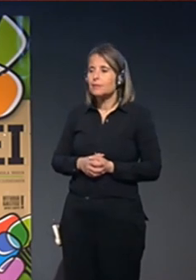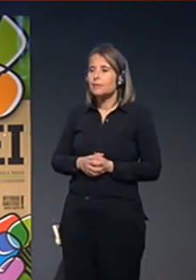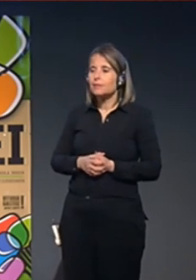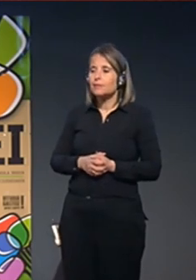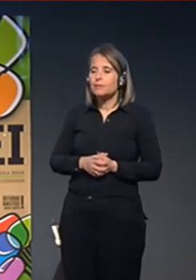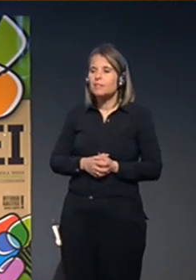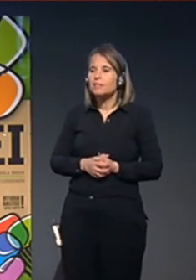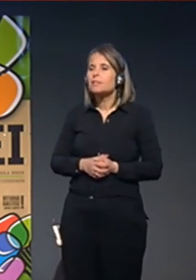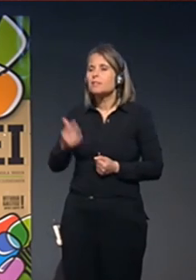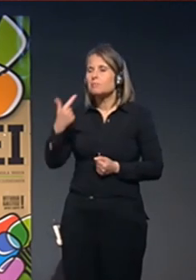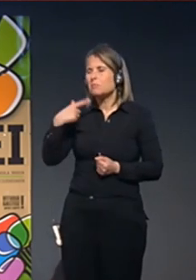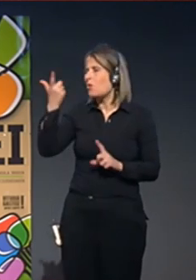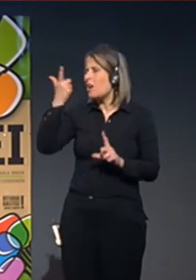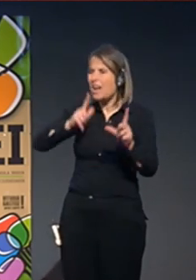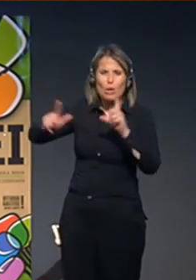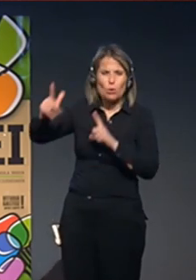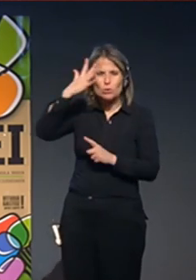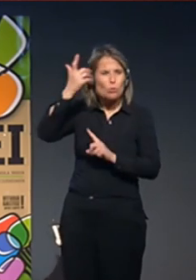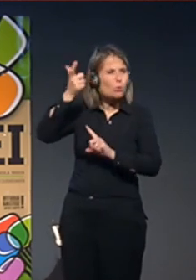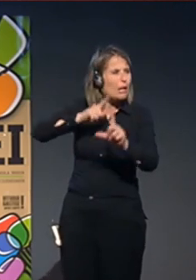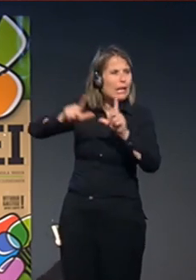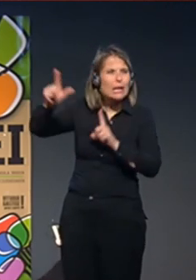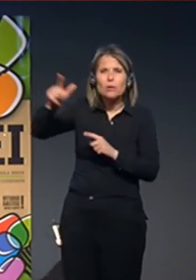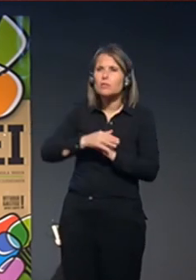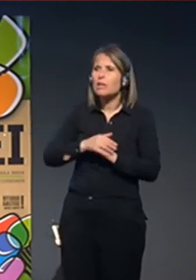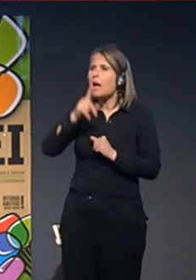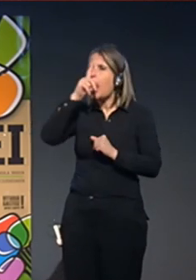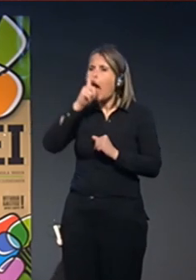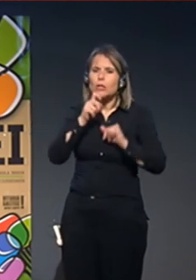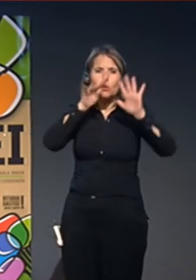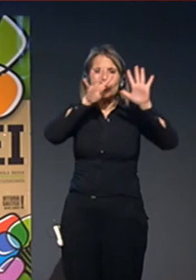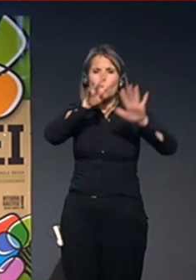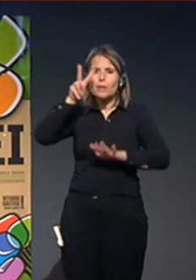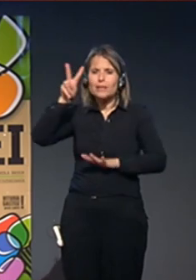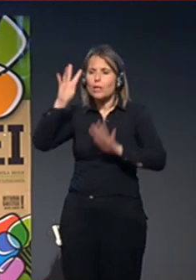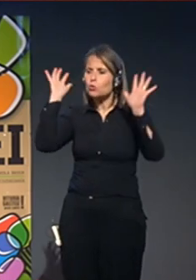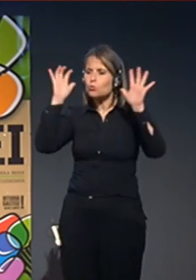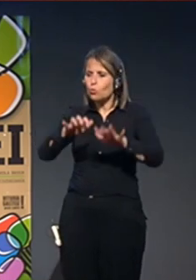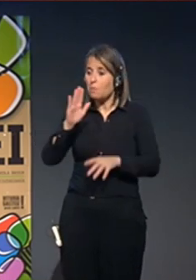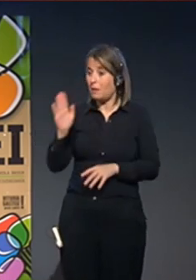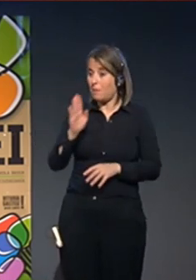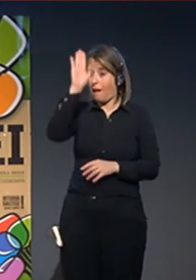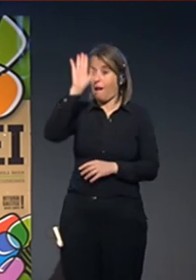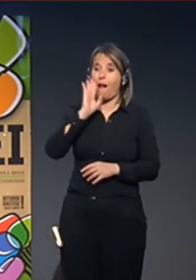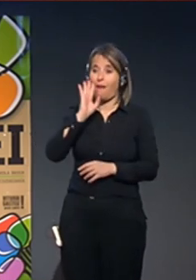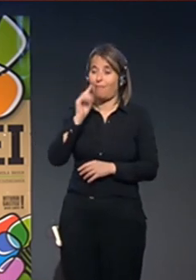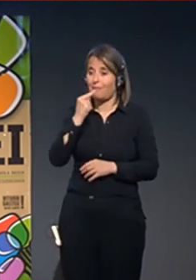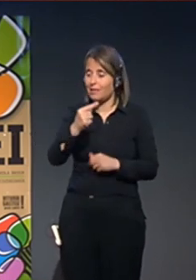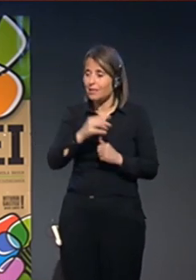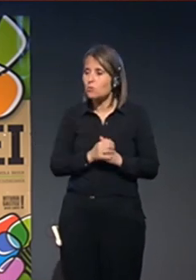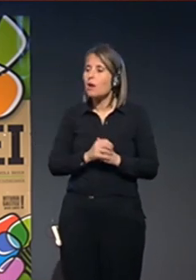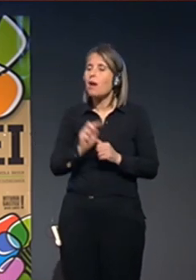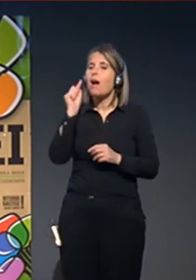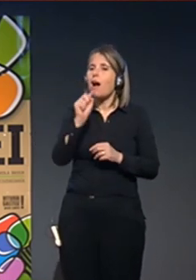yo decí bueno est que era muy lejos pero yo recuerdo en el año 92 en la Cumbre esta de Río de la que os hablaba antes